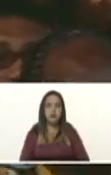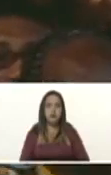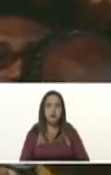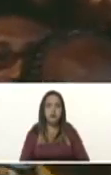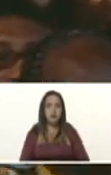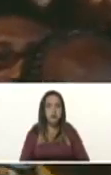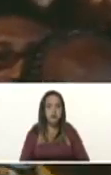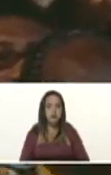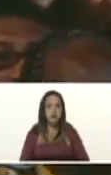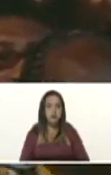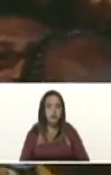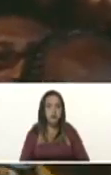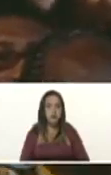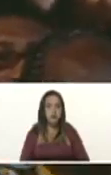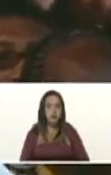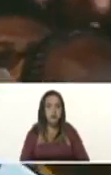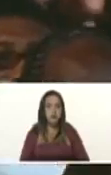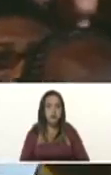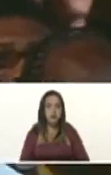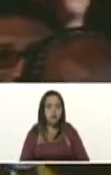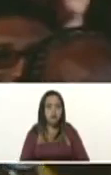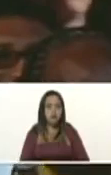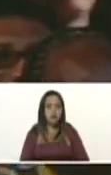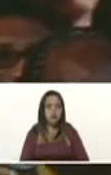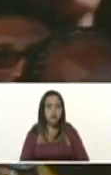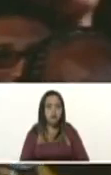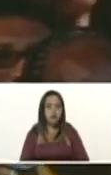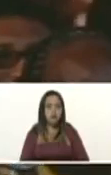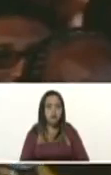No se me vaya a dormir, ya terminamos.